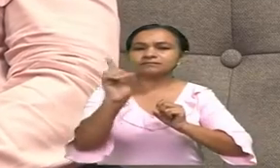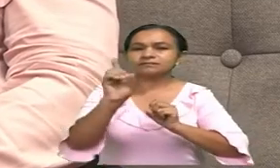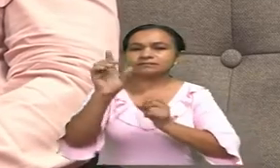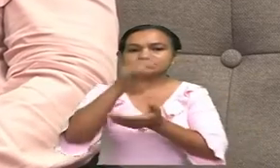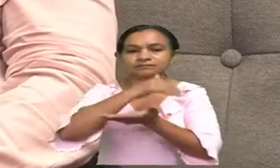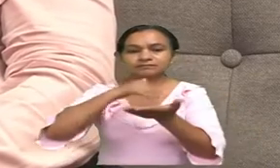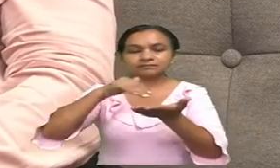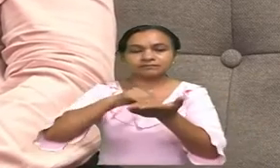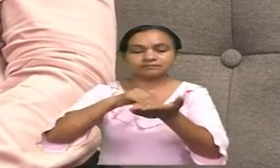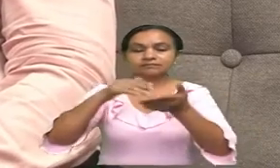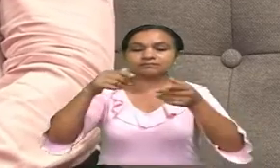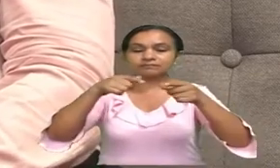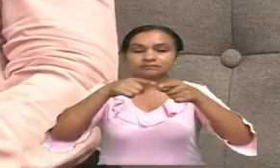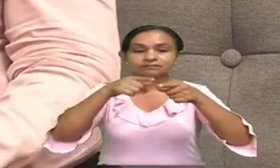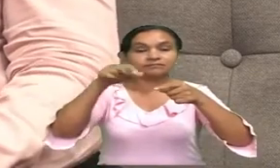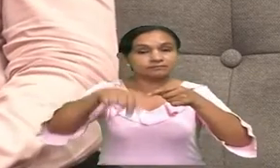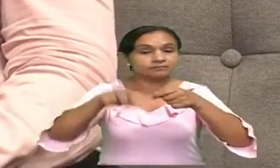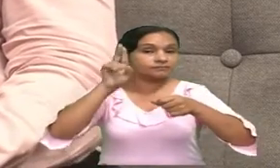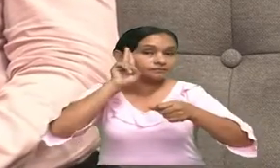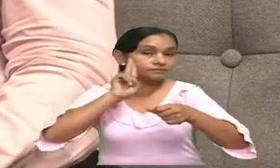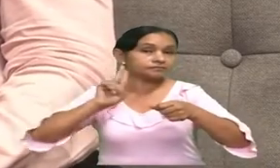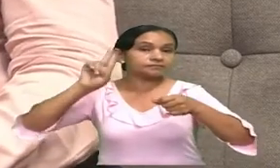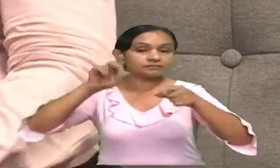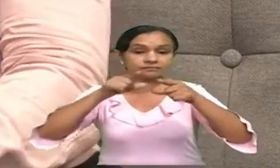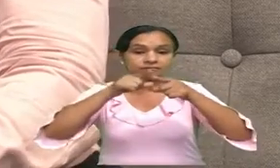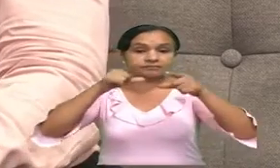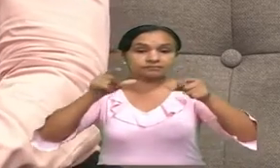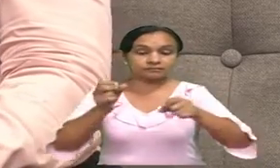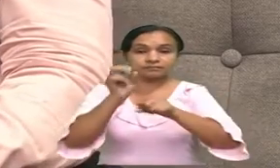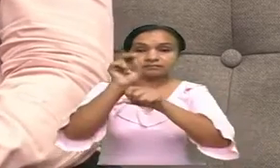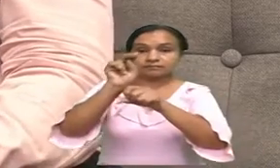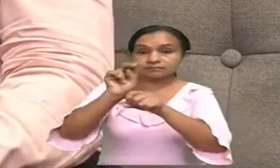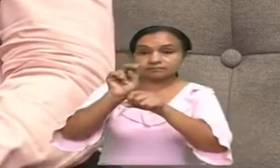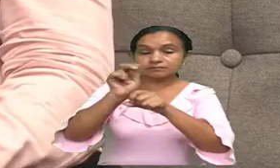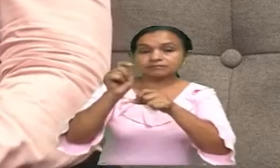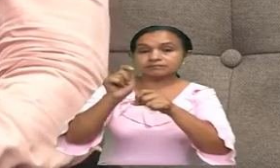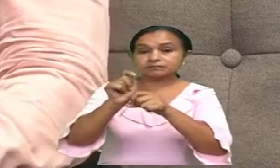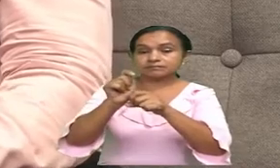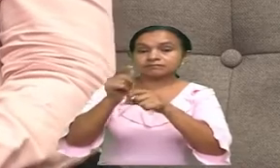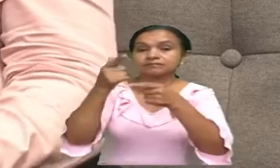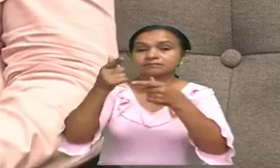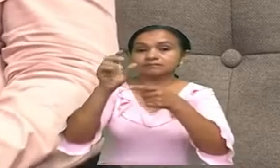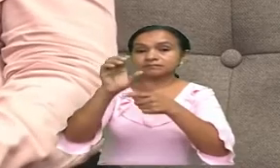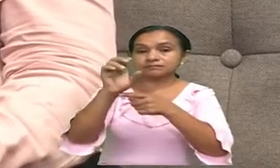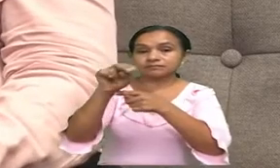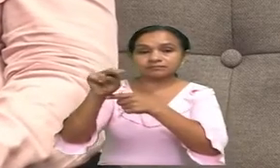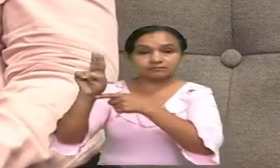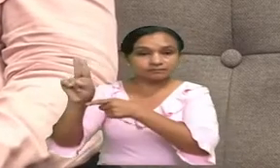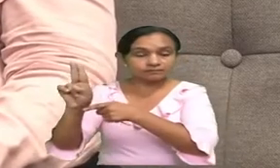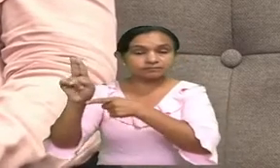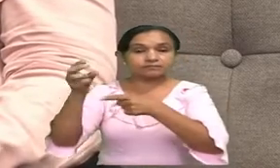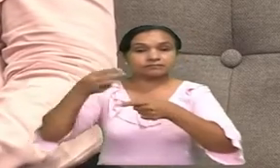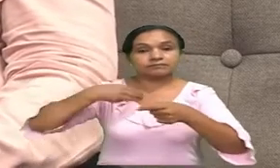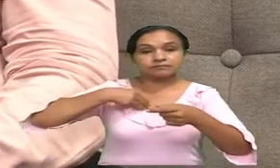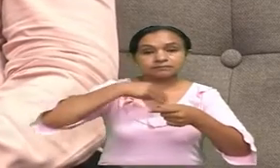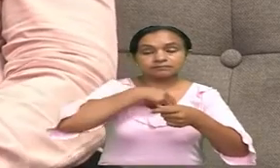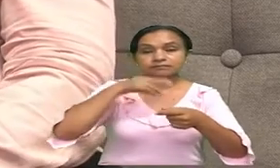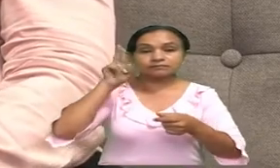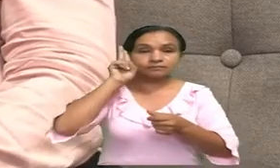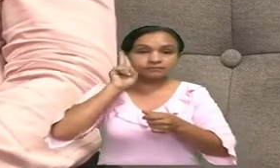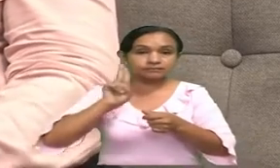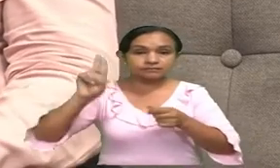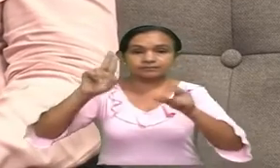fue en la UNAM Managua. Para nosotros como CNU, como universidades miembros, porque